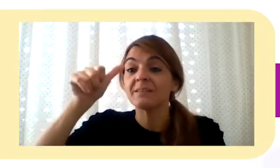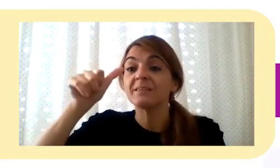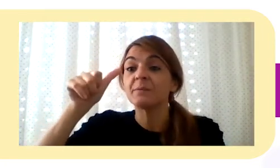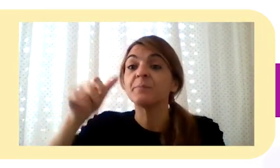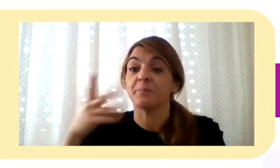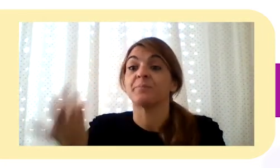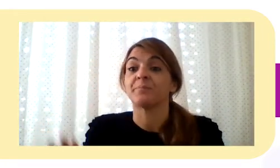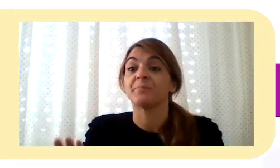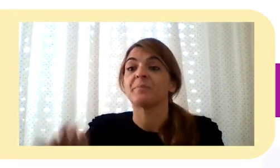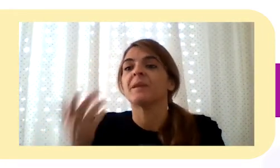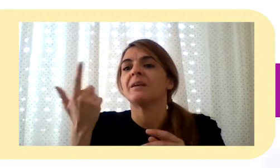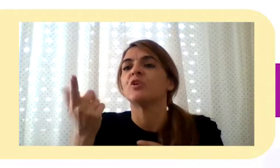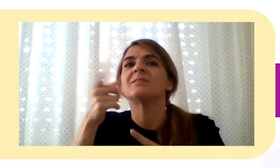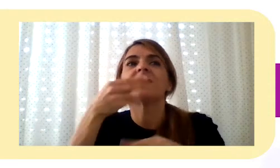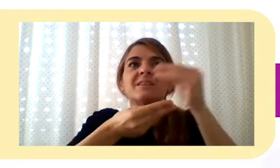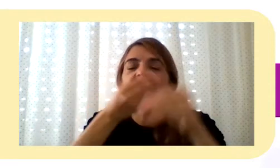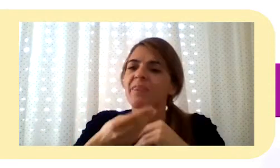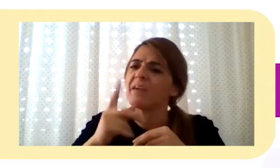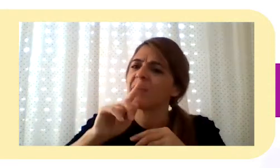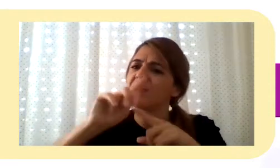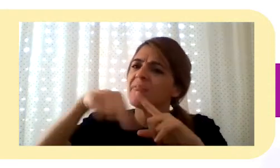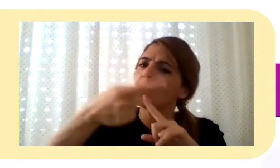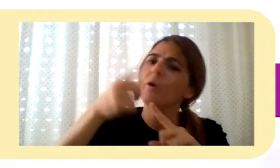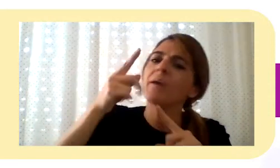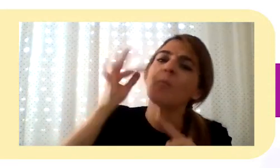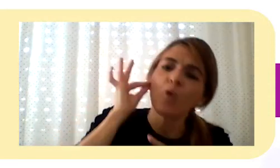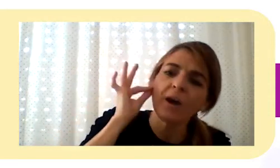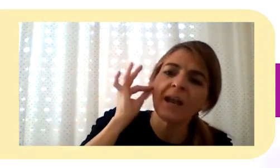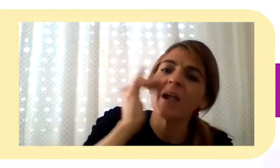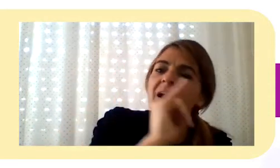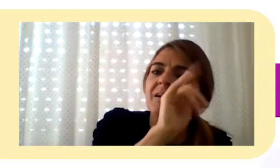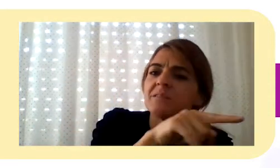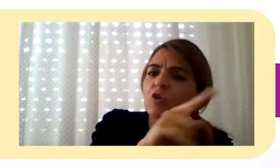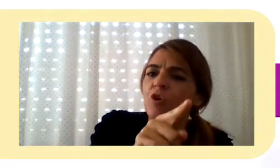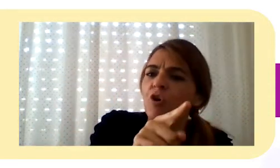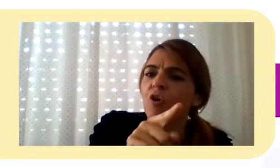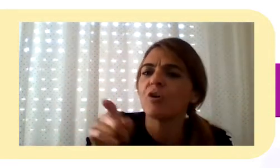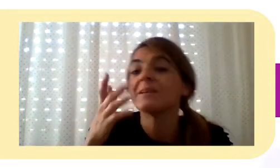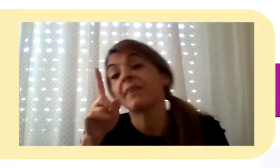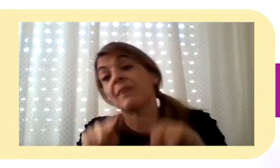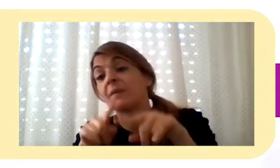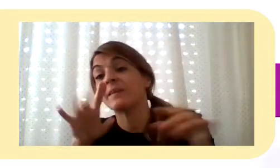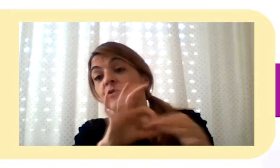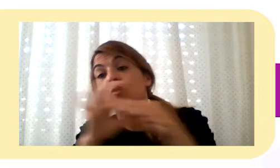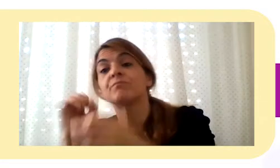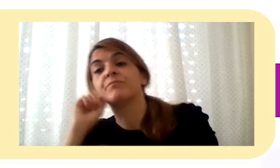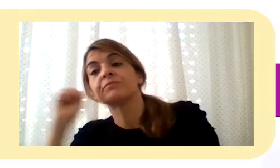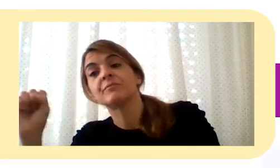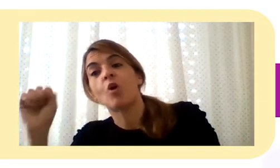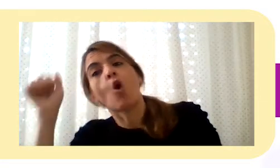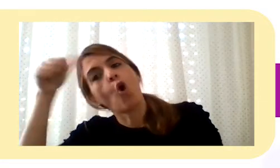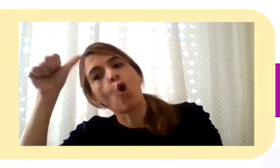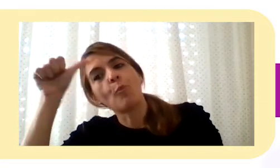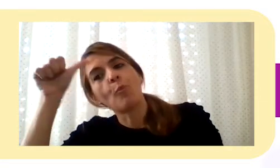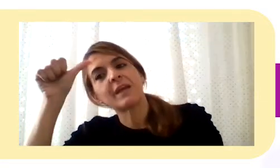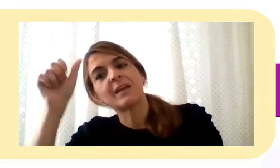síntomas cuando se hace el diagnóstico, ver si las mujeres lo tienen cuando realmente no lo tienen. Es decir, que lo que pasa es que la mujer tiene un dolor que va para